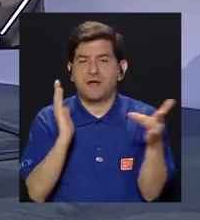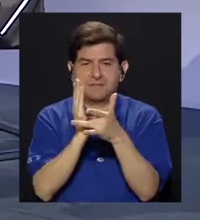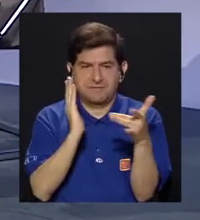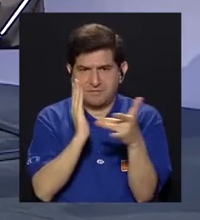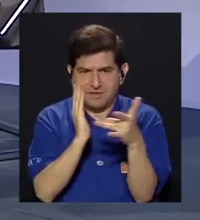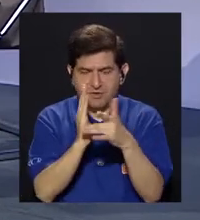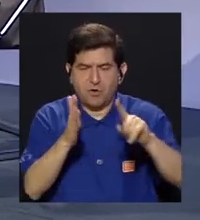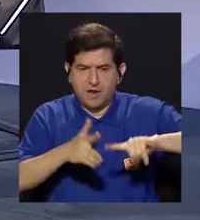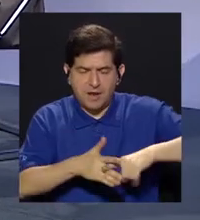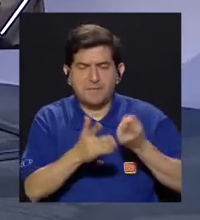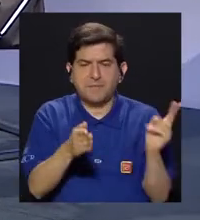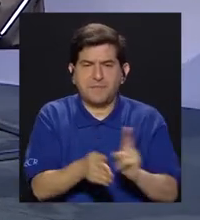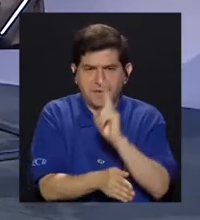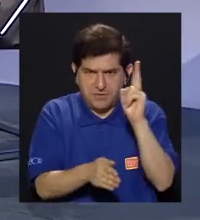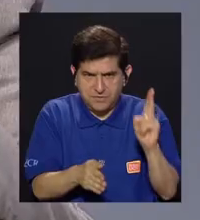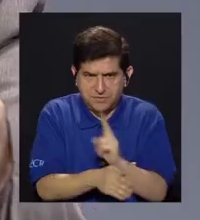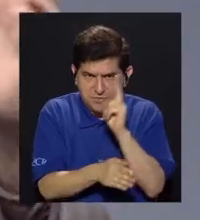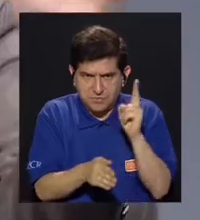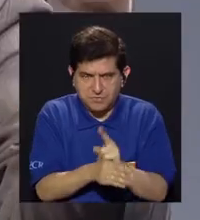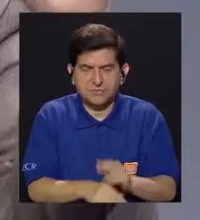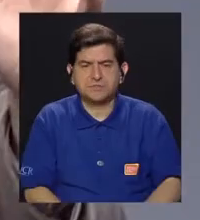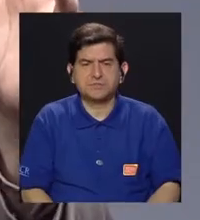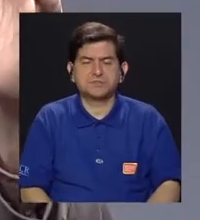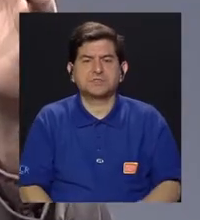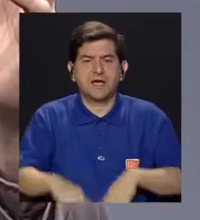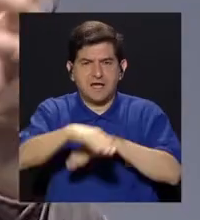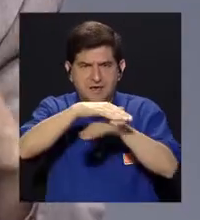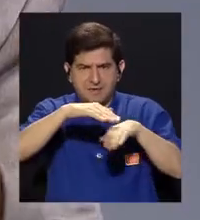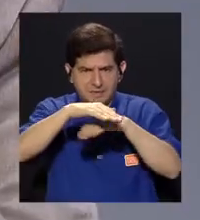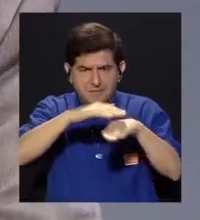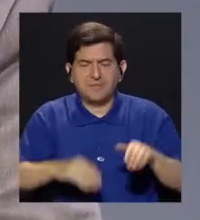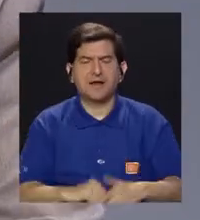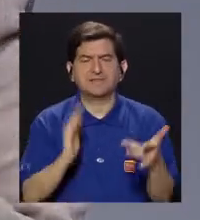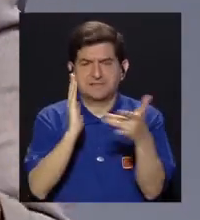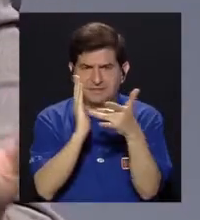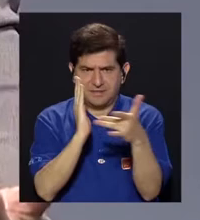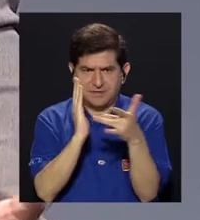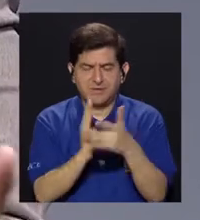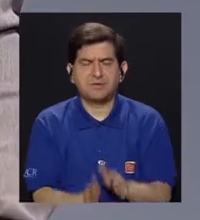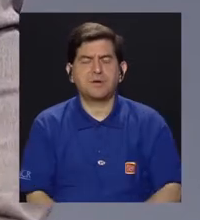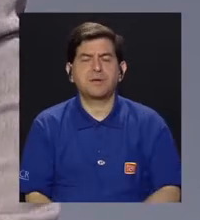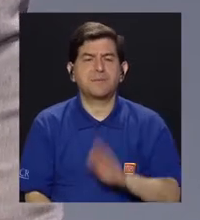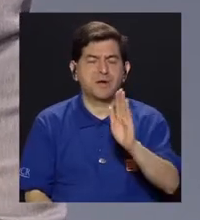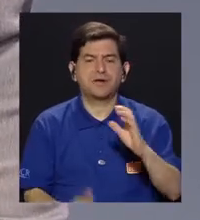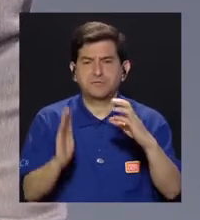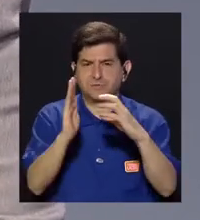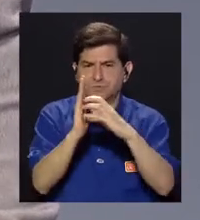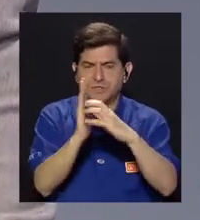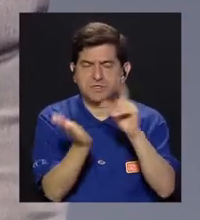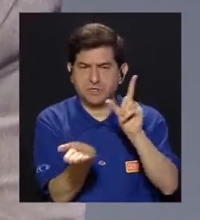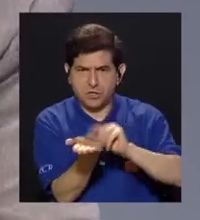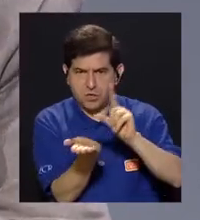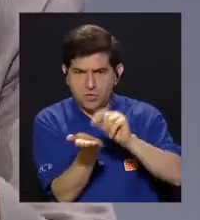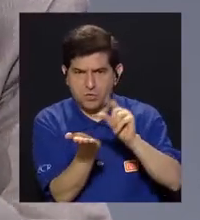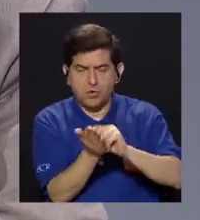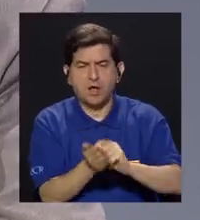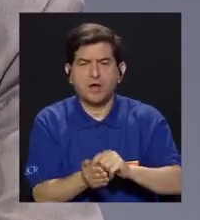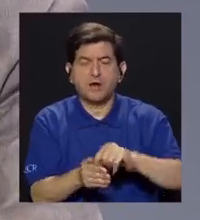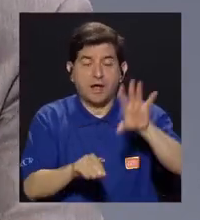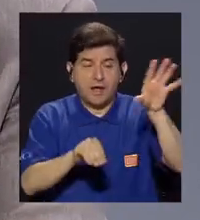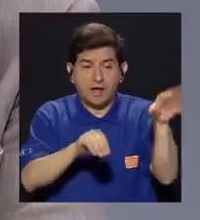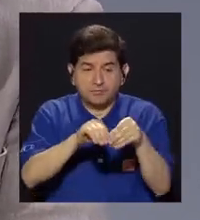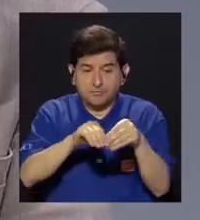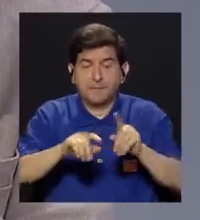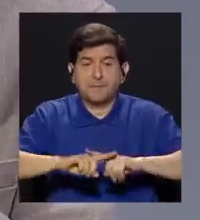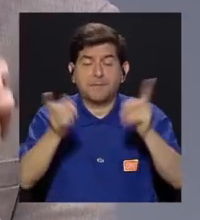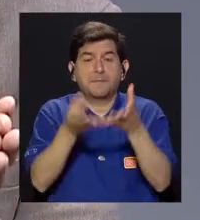que empiezan a utilizar las plataformas tecnológicas para publicar sus artículos que se vienen incorporar